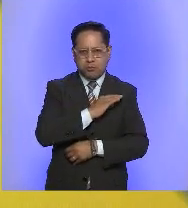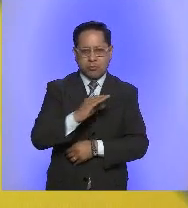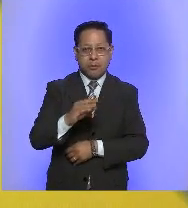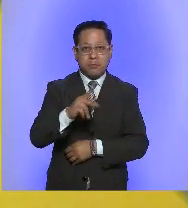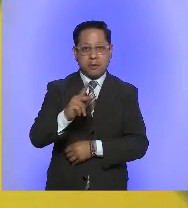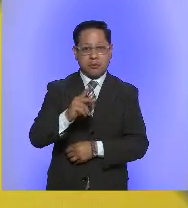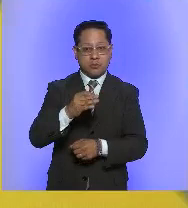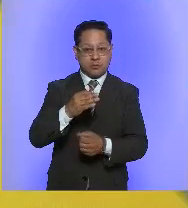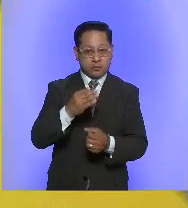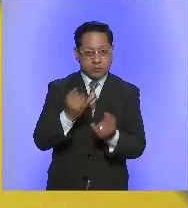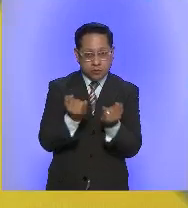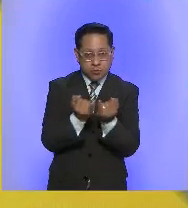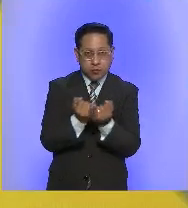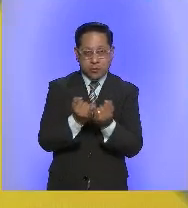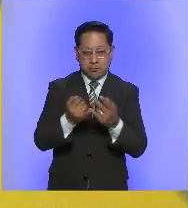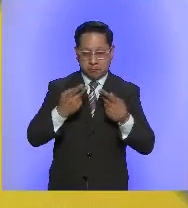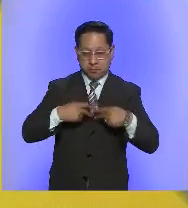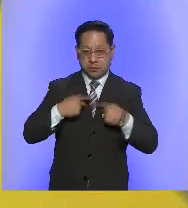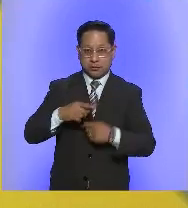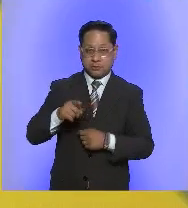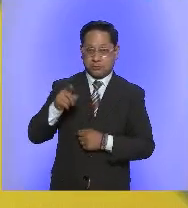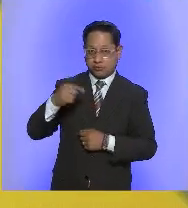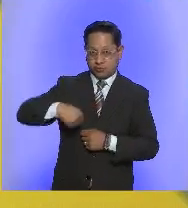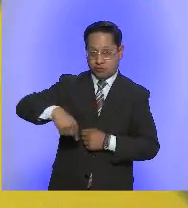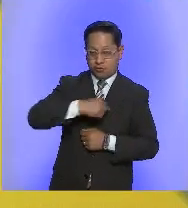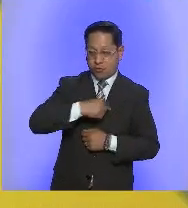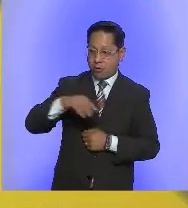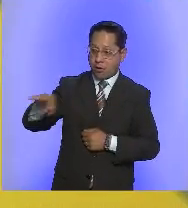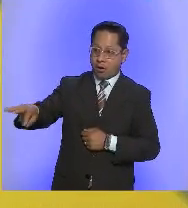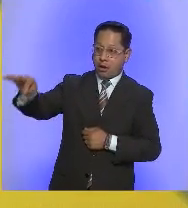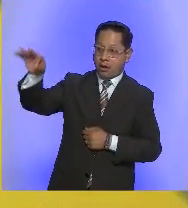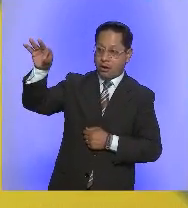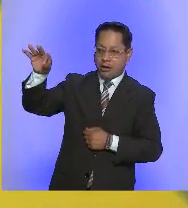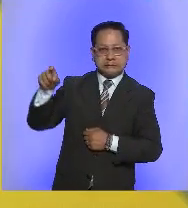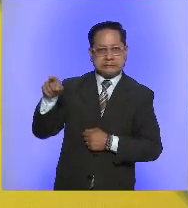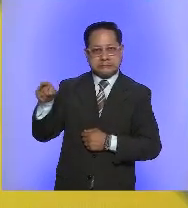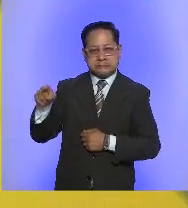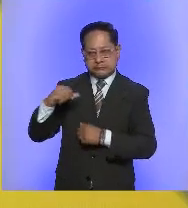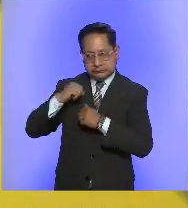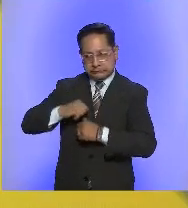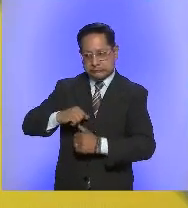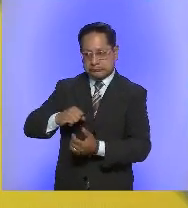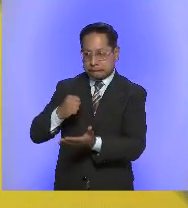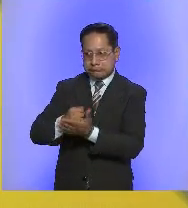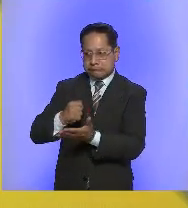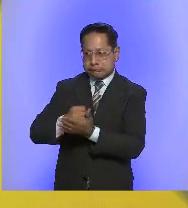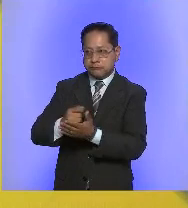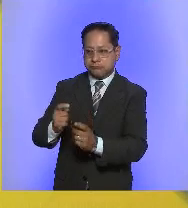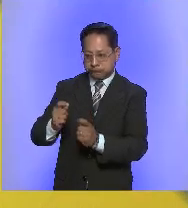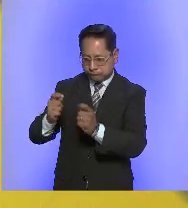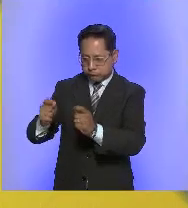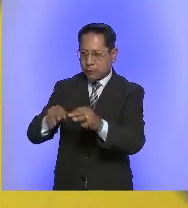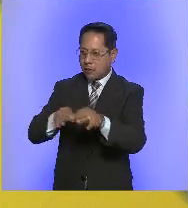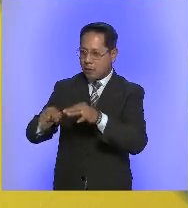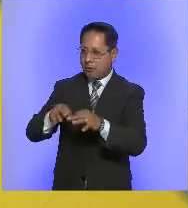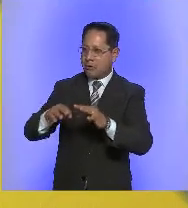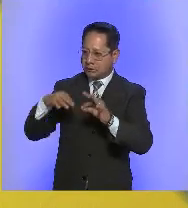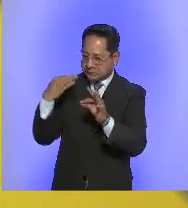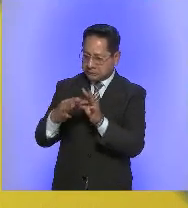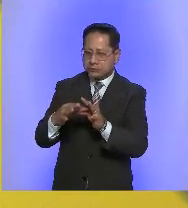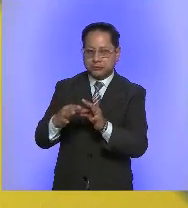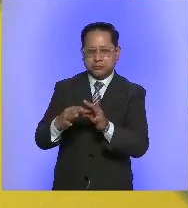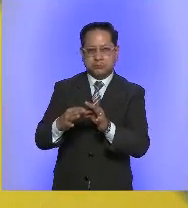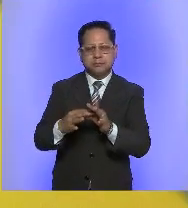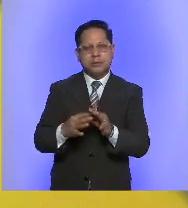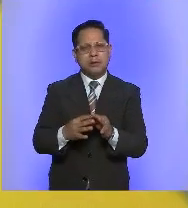quienes elegimos, que cumplan a cabalidad. Y, por ejemplo, podemos decir de entrada que todos los